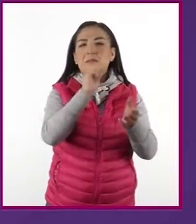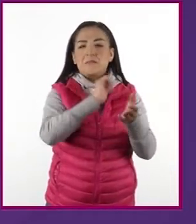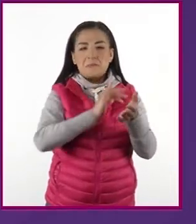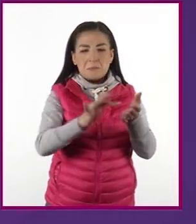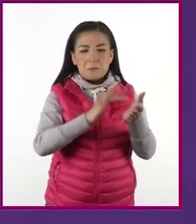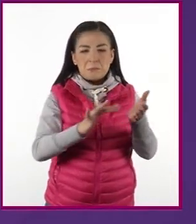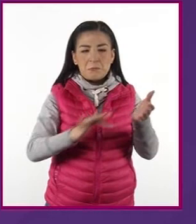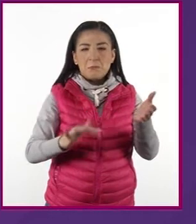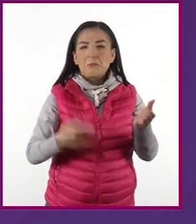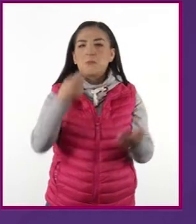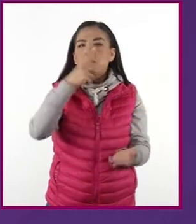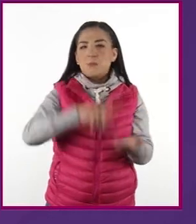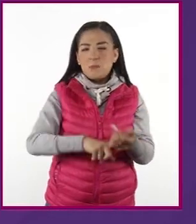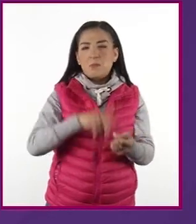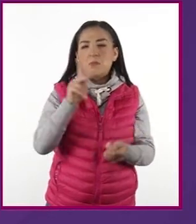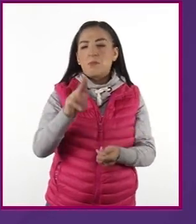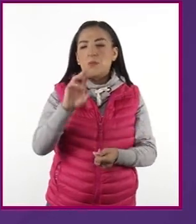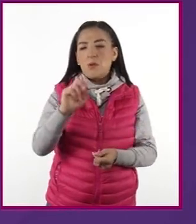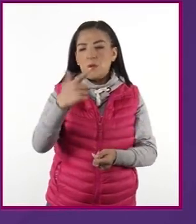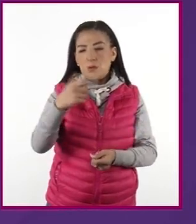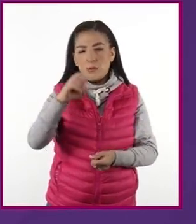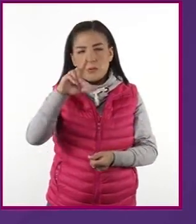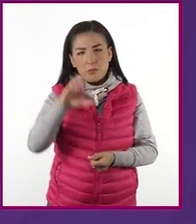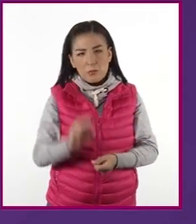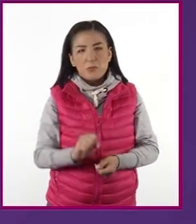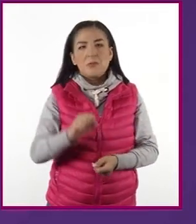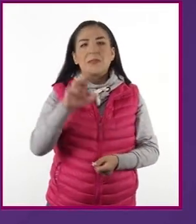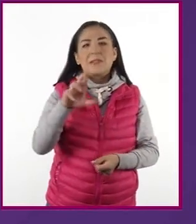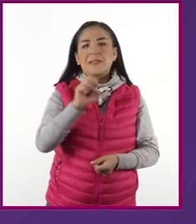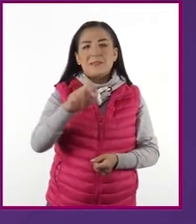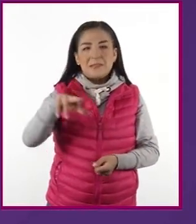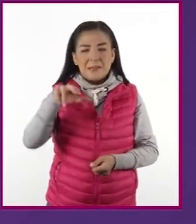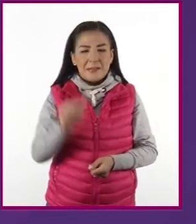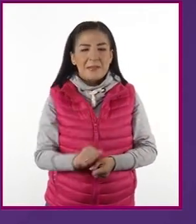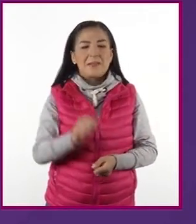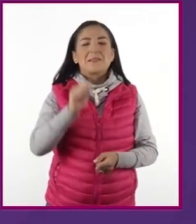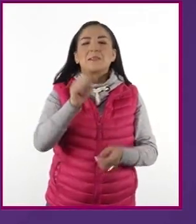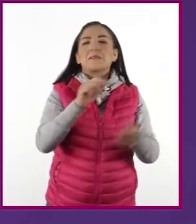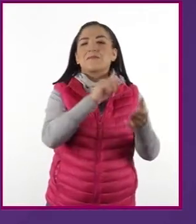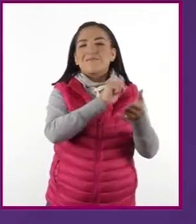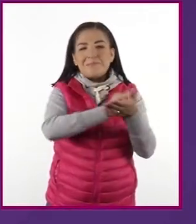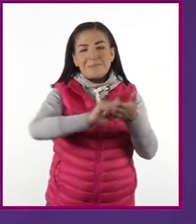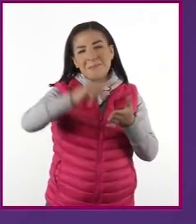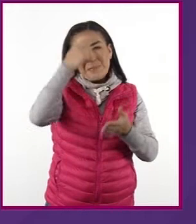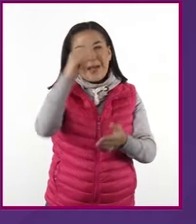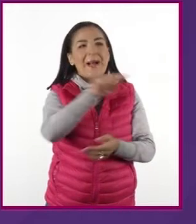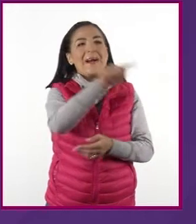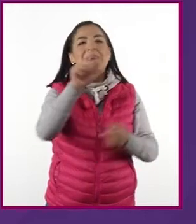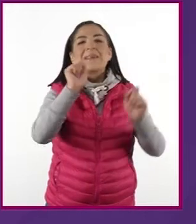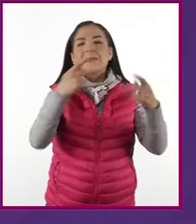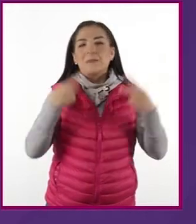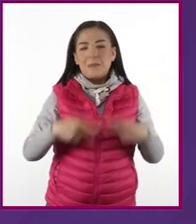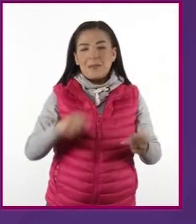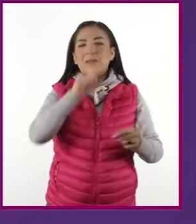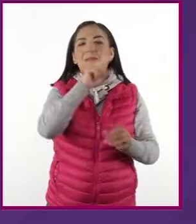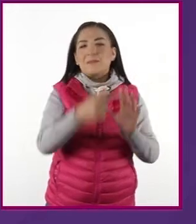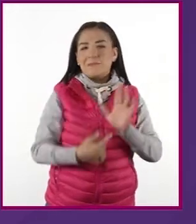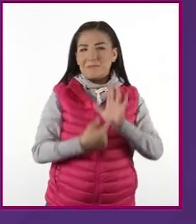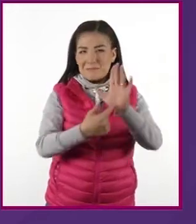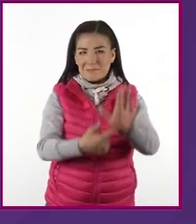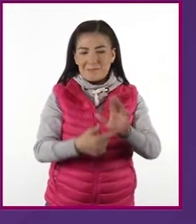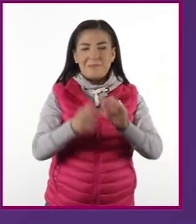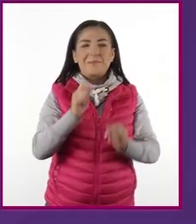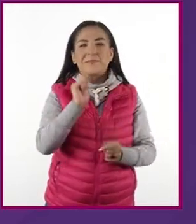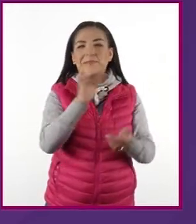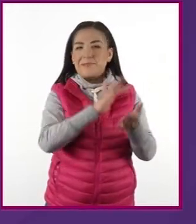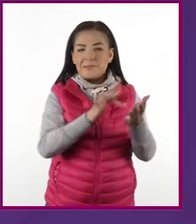prólogos, reseñas, dedicatorias y presentaciones. Y el propósito está centrado